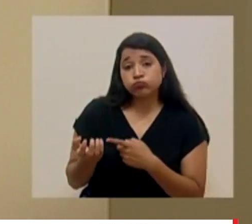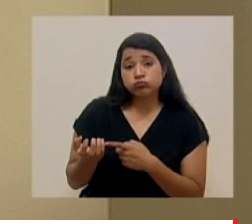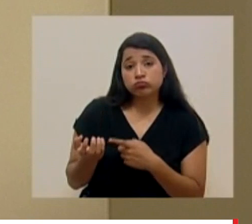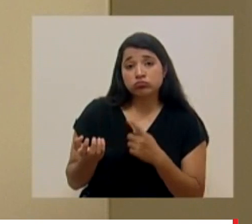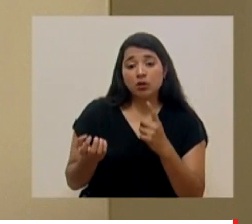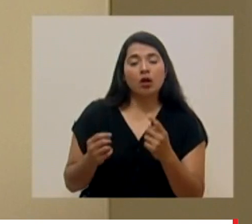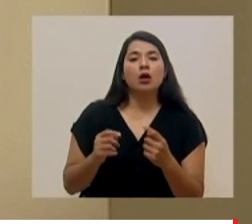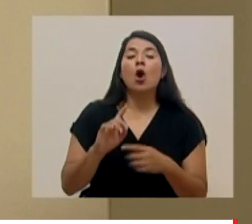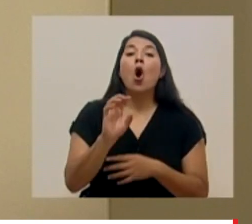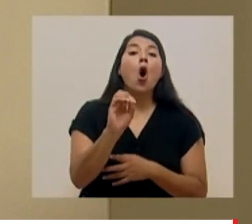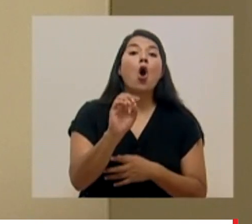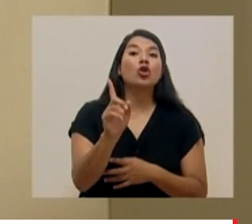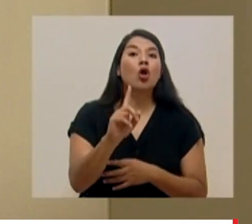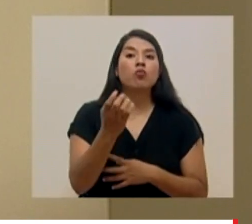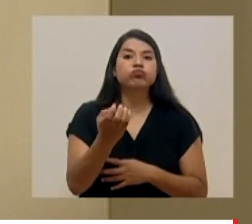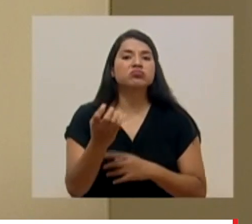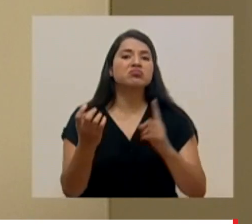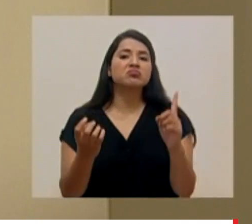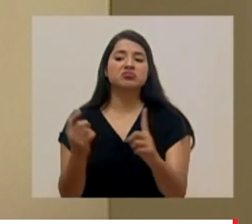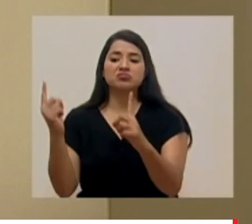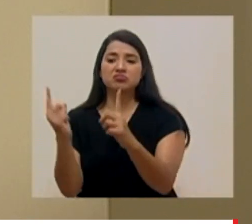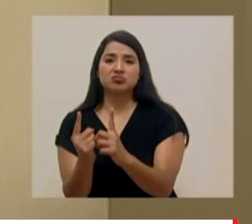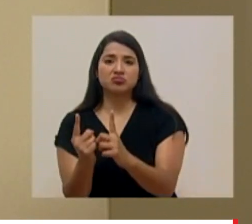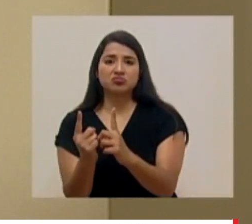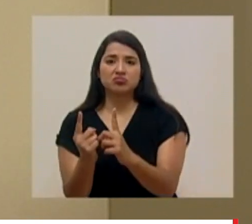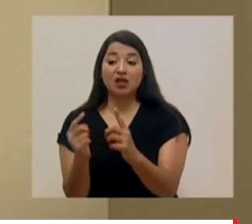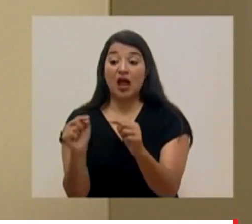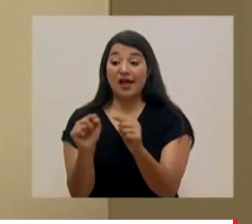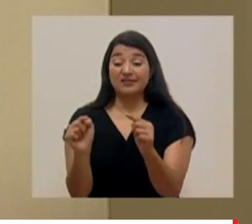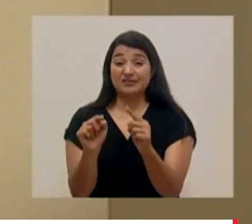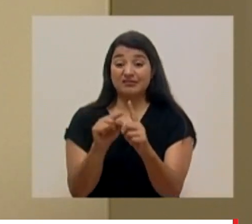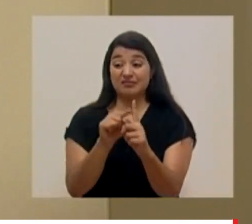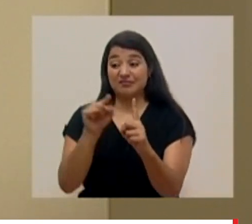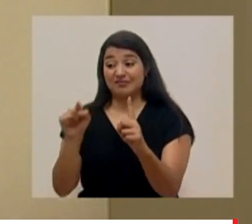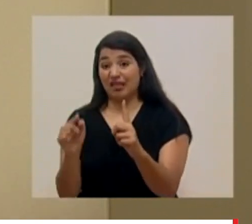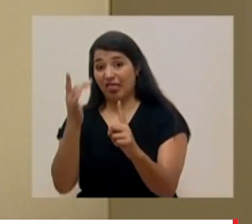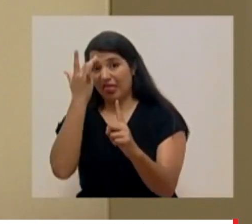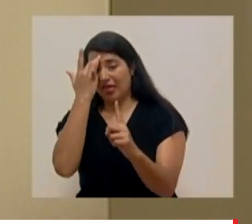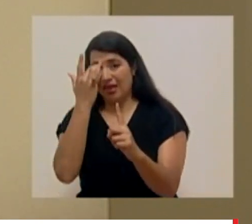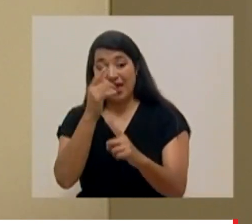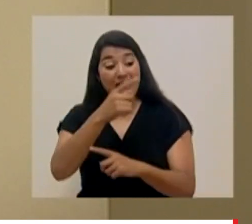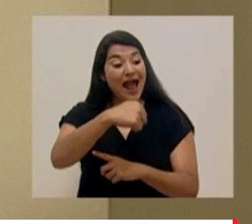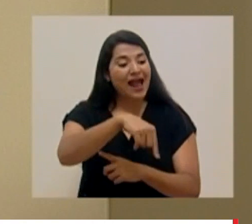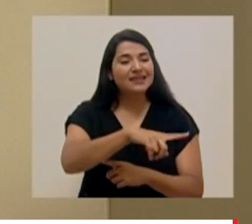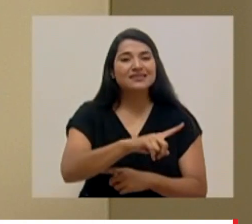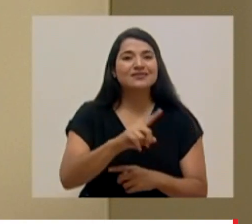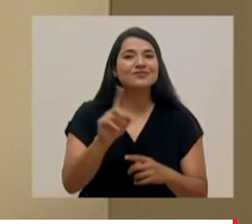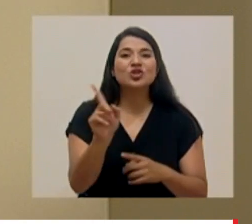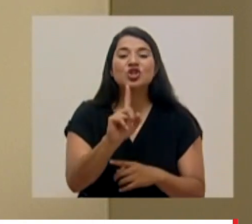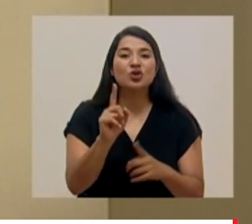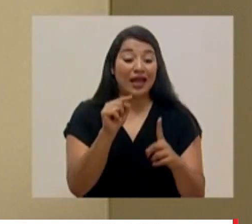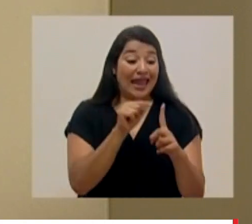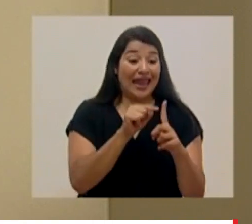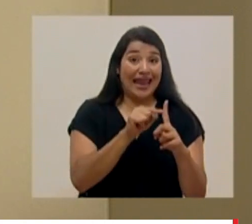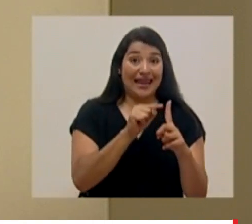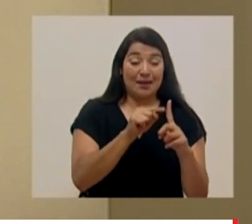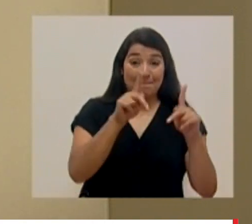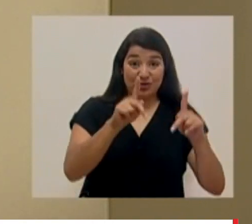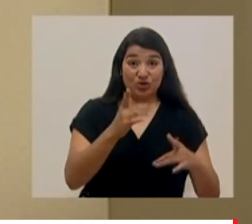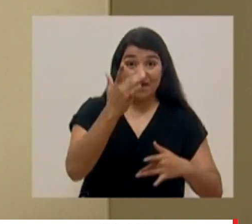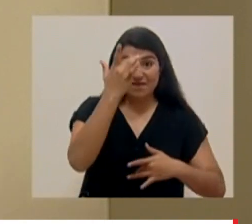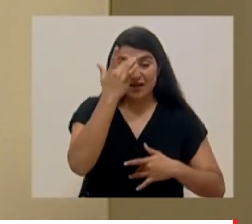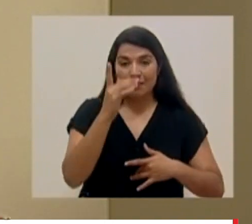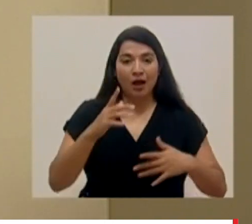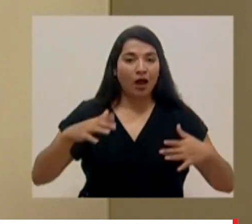en la gran mayoría no habían síntomas manifiestos, en la gran mayoría no sabían que habían estado en contacto con un caso positivo porque no había sido todavía